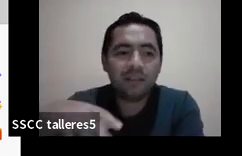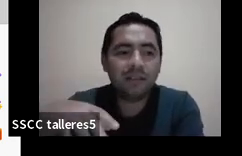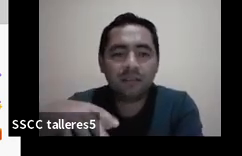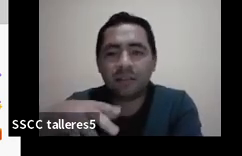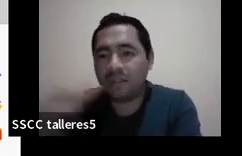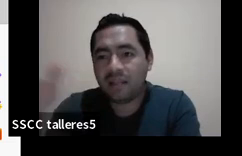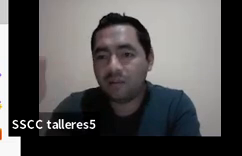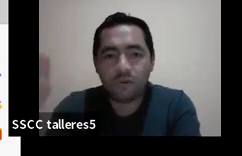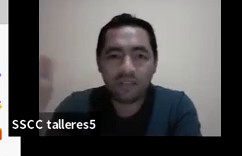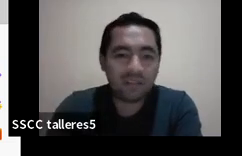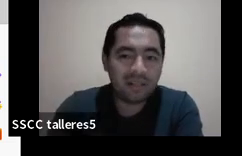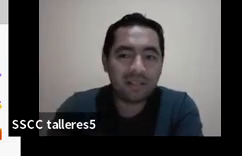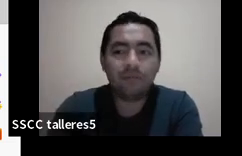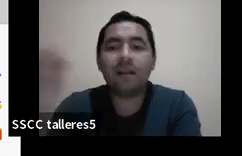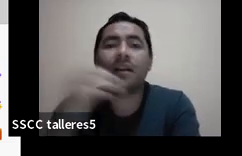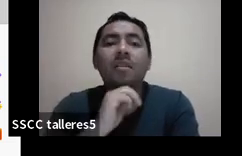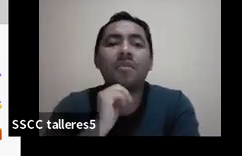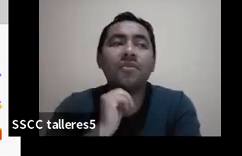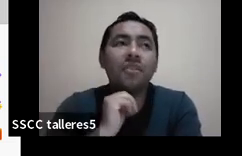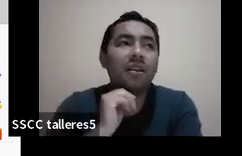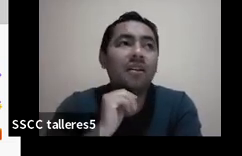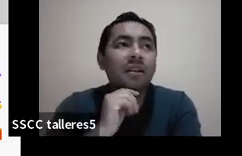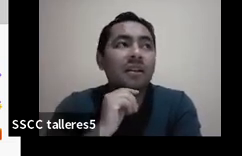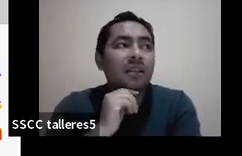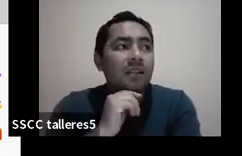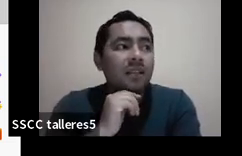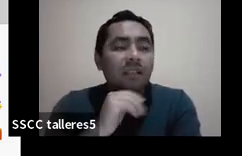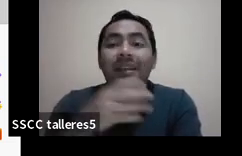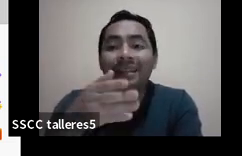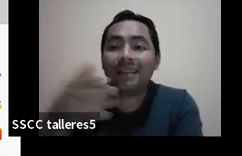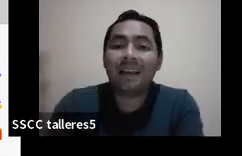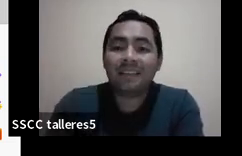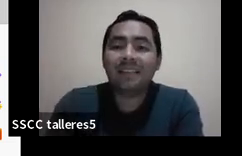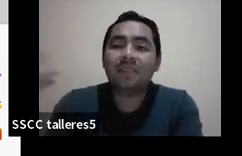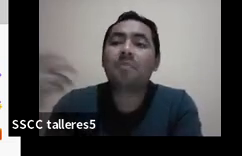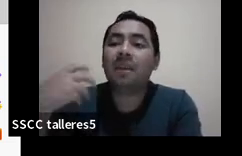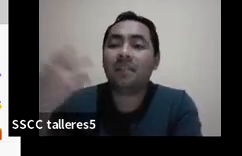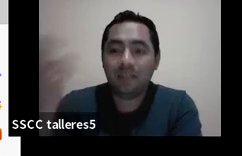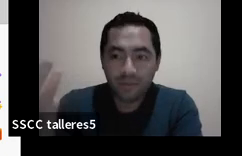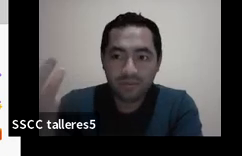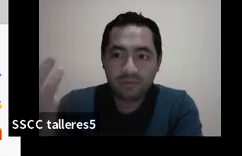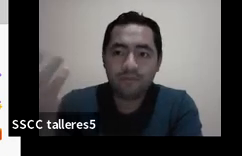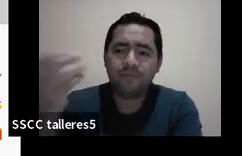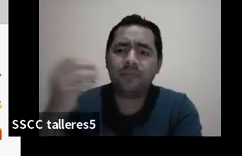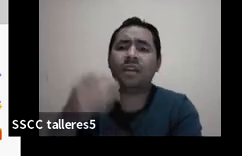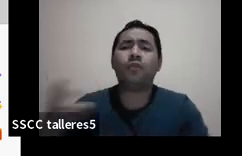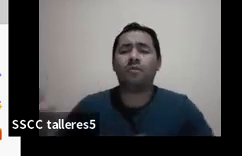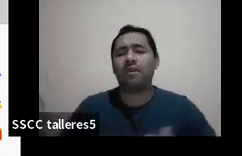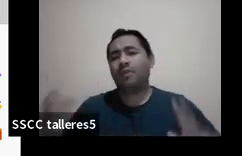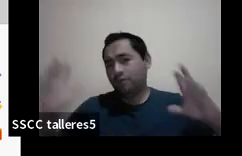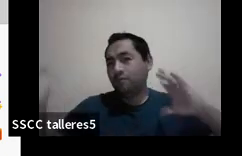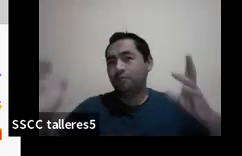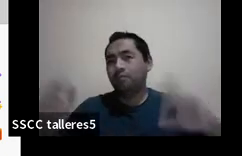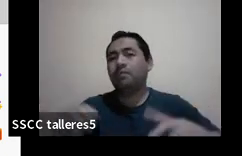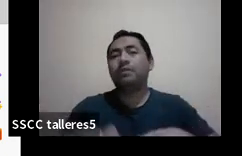estás terminando o ya terminaste una carrera profesional y quizás a esta edad pierdes la audición. ¿De qué